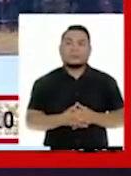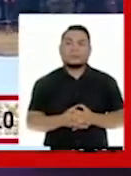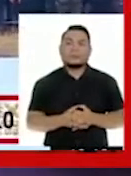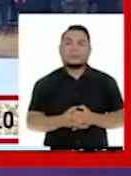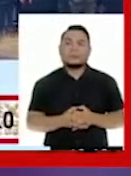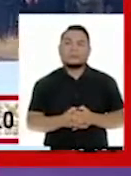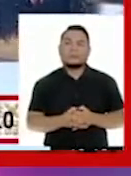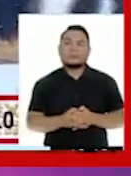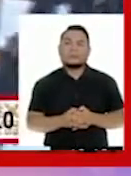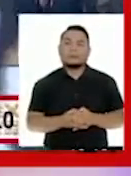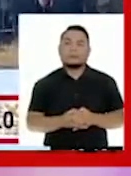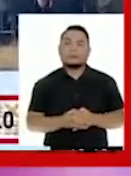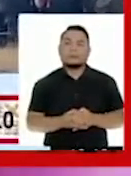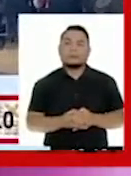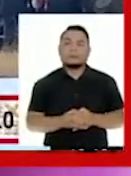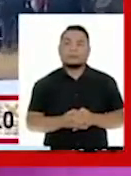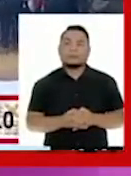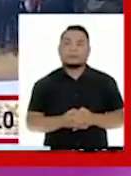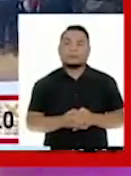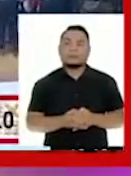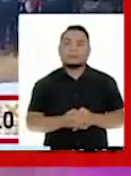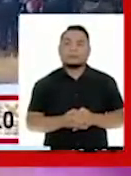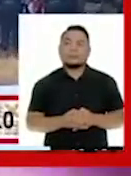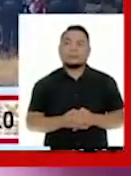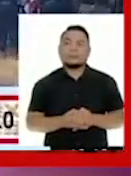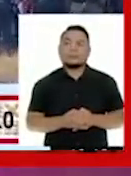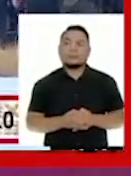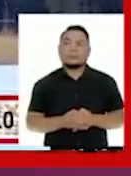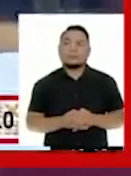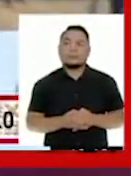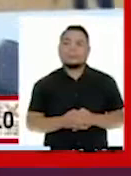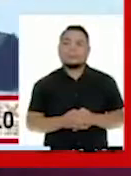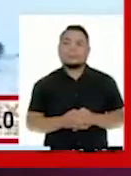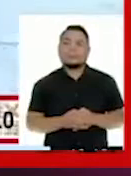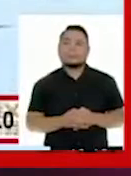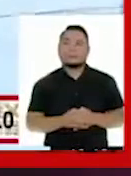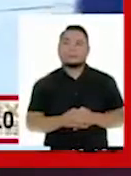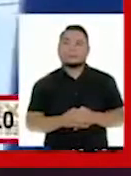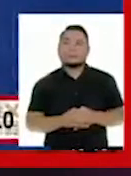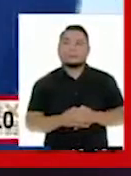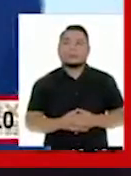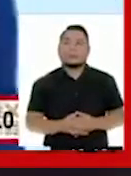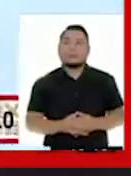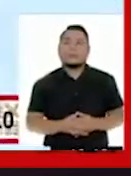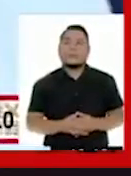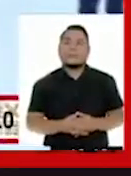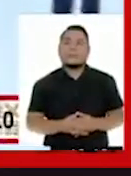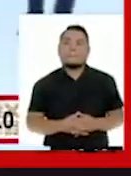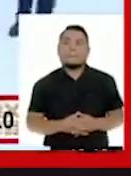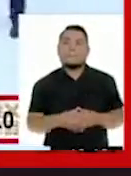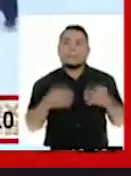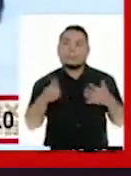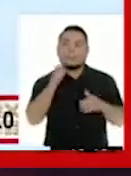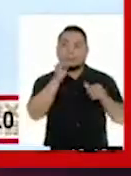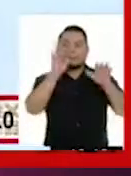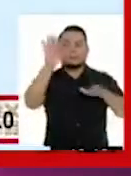los nombramientos de los ministros. El presidente Castillo, con serenidad, con la tranquilidad y la sencillez que lo caracteriza, pero también